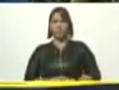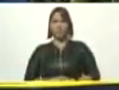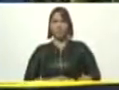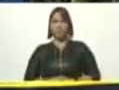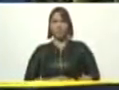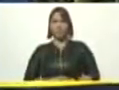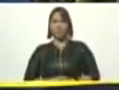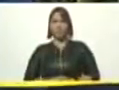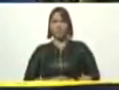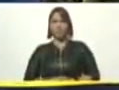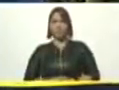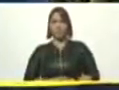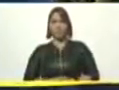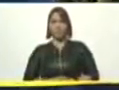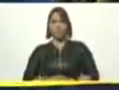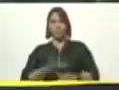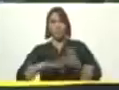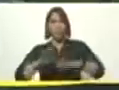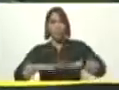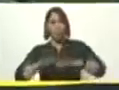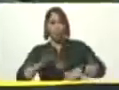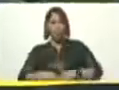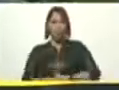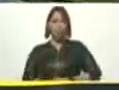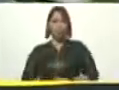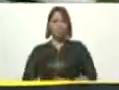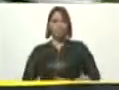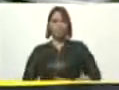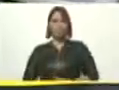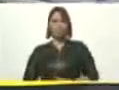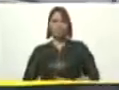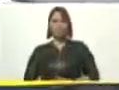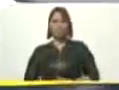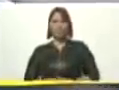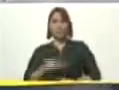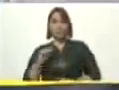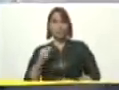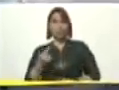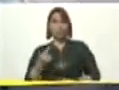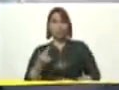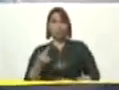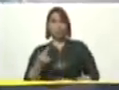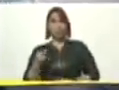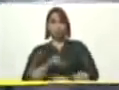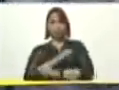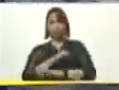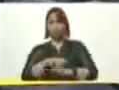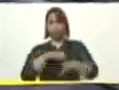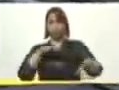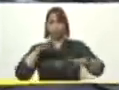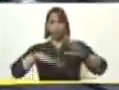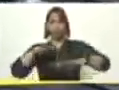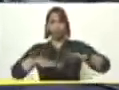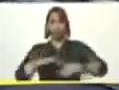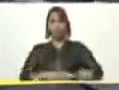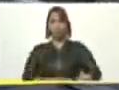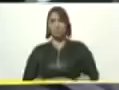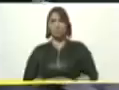con los culos de pulla con todo eso y los primeros conciertos de tambor